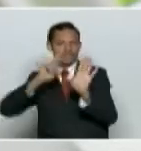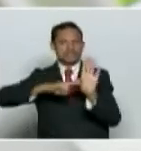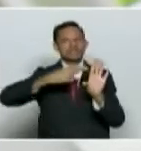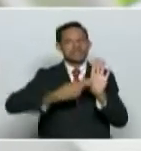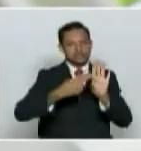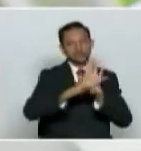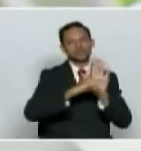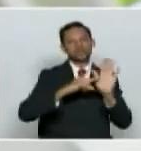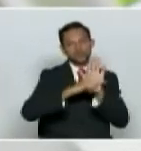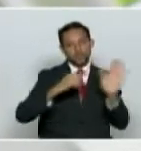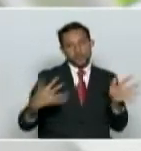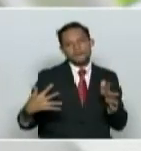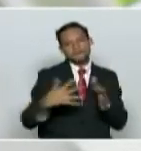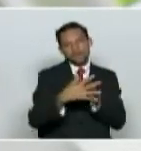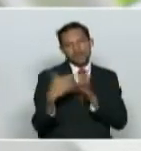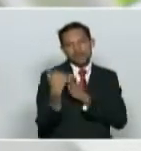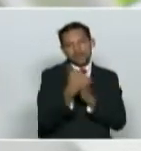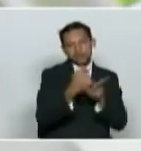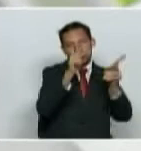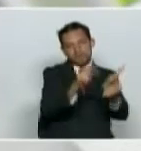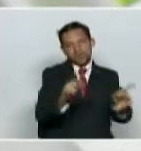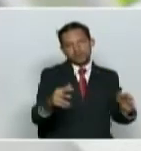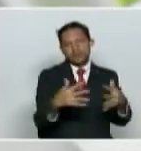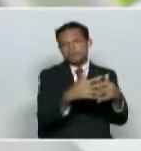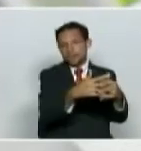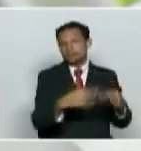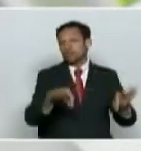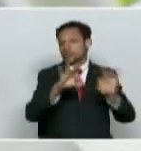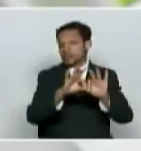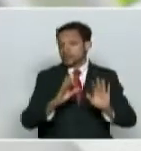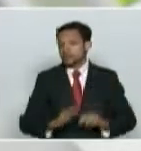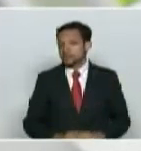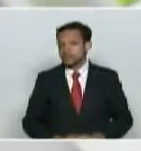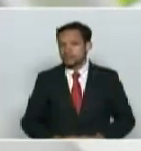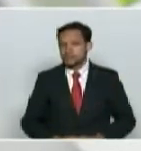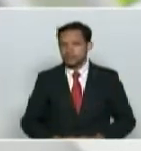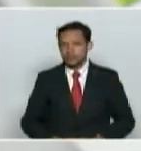programación sea más incluyente con este tipo de población.